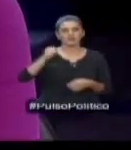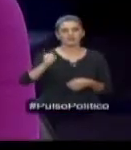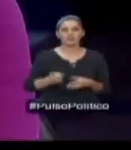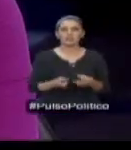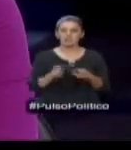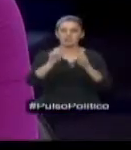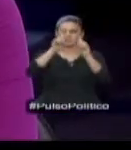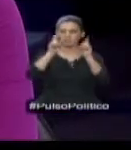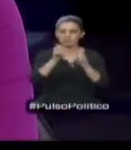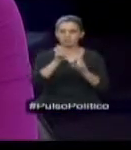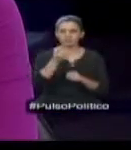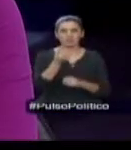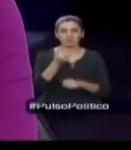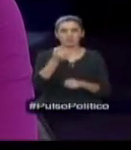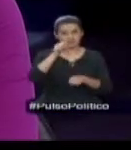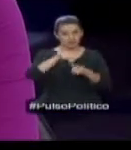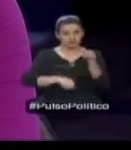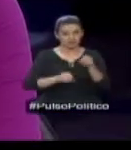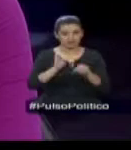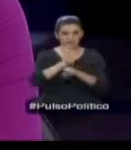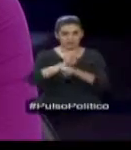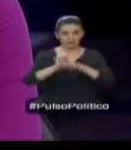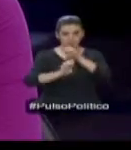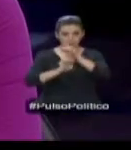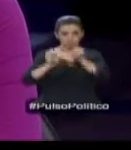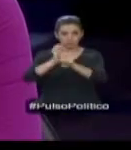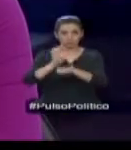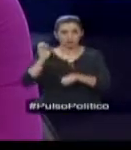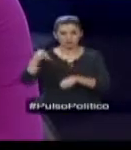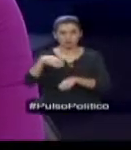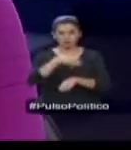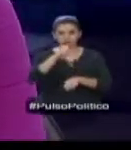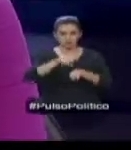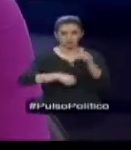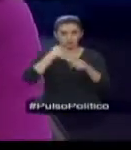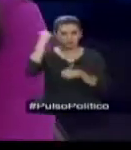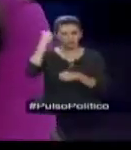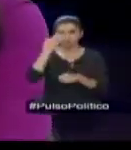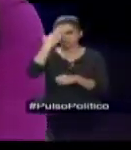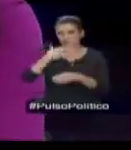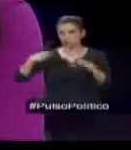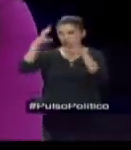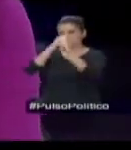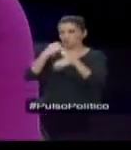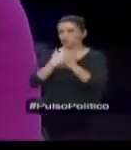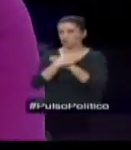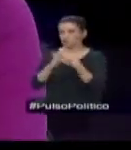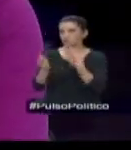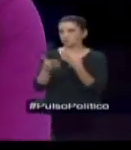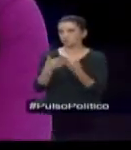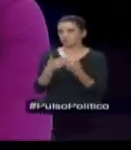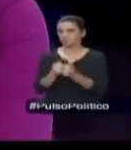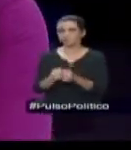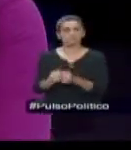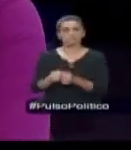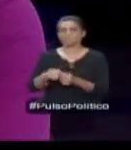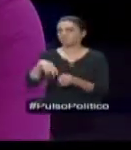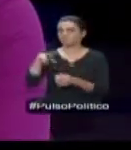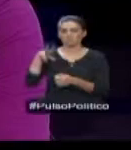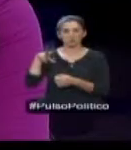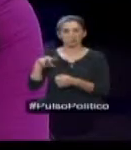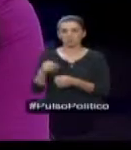afectación de la estructura del estado y regresión de derechos bueno muy buenas noches saludos a los amigos televidentes bajo ningún concepto